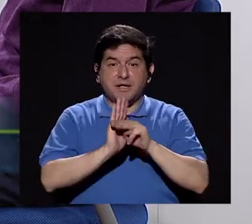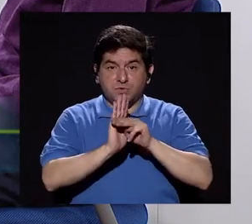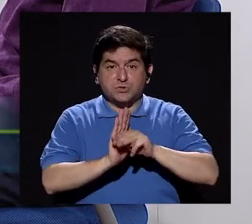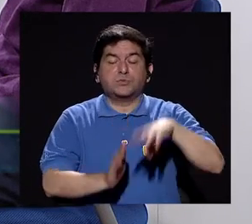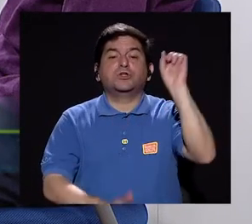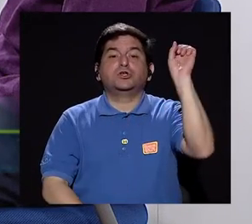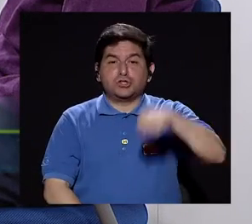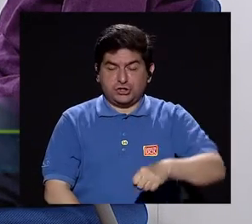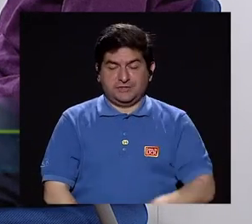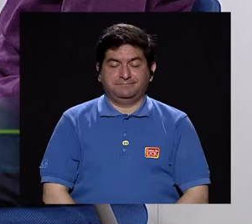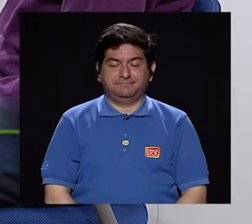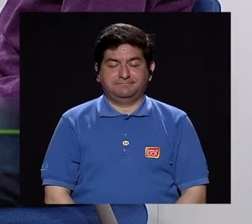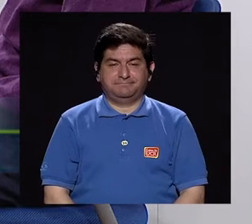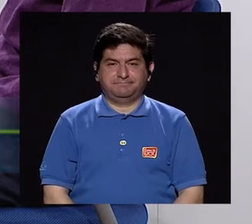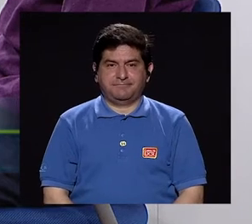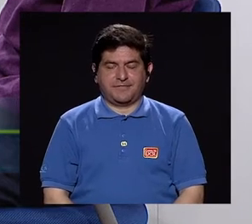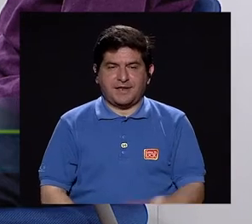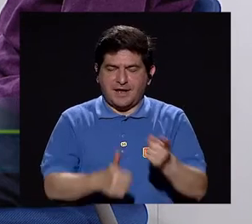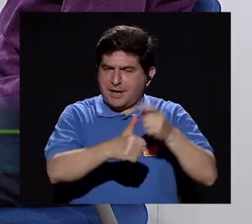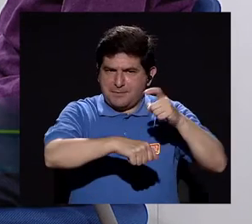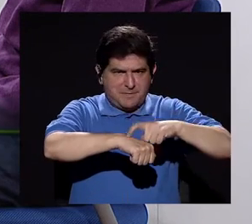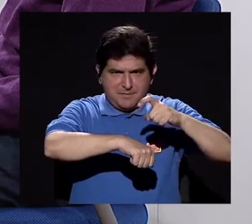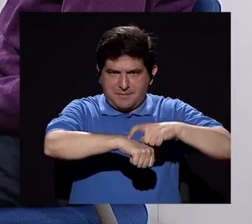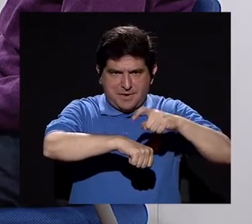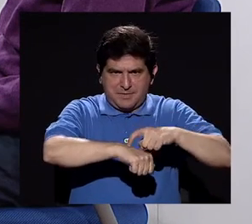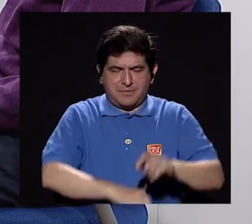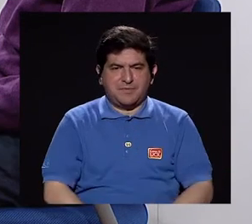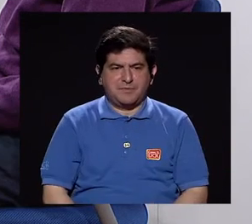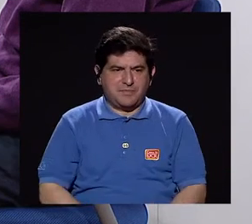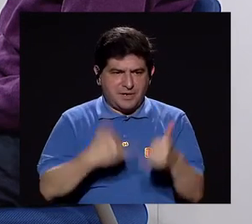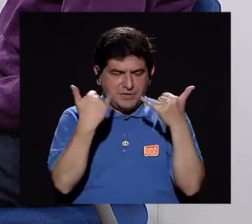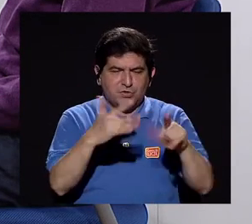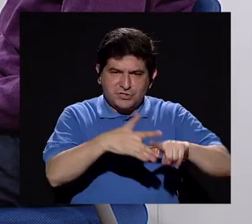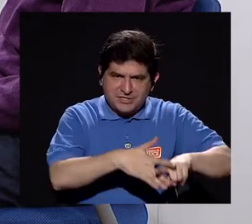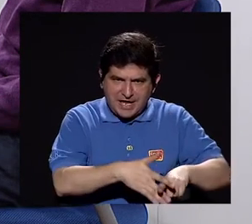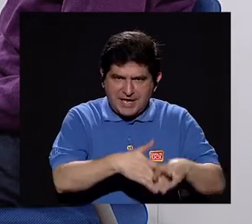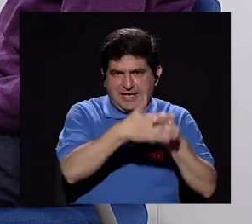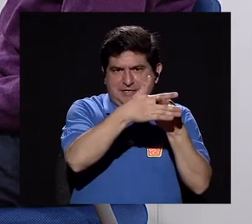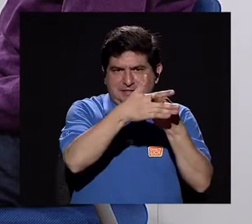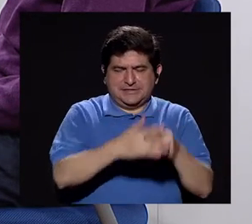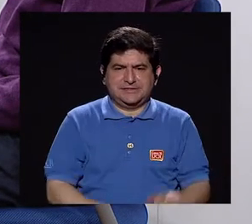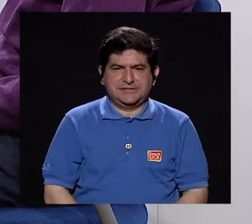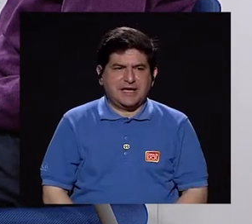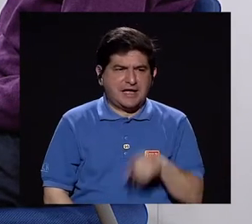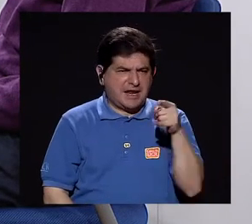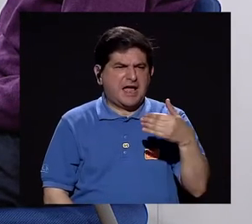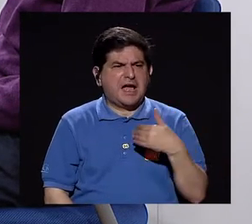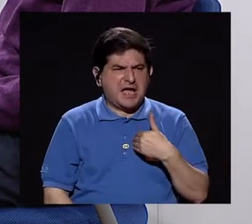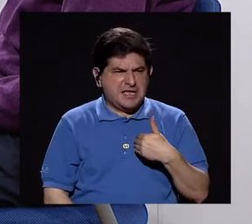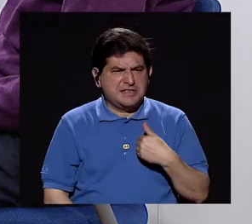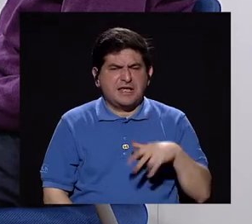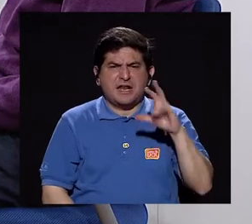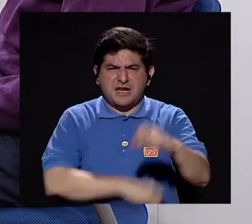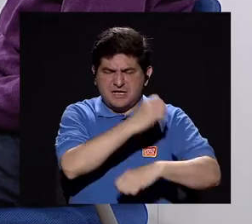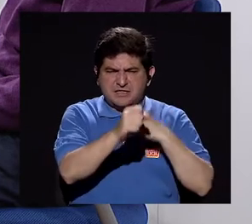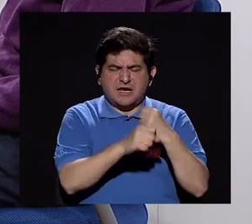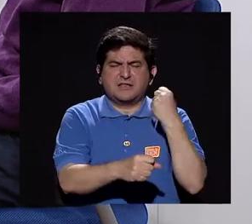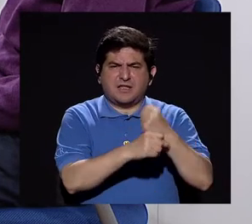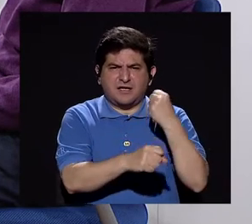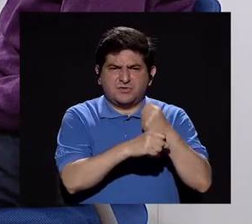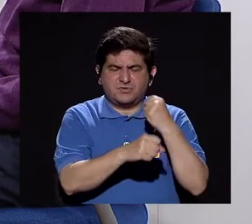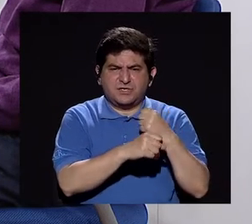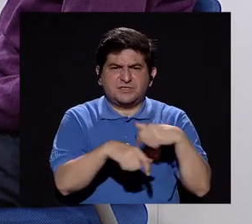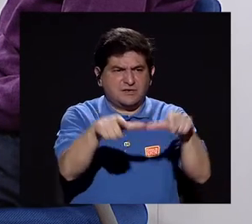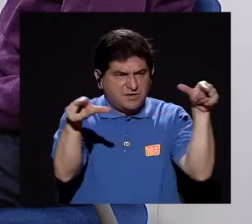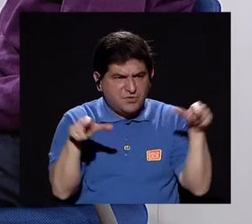sí porque primero llegamos desde el principio básicamente es un relleno que está comenzando todavía le quedan creo que como 30 años de